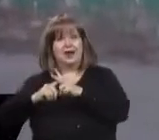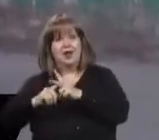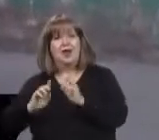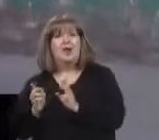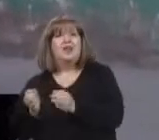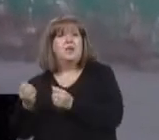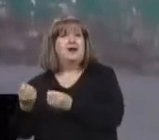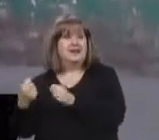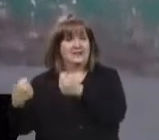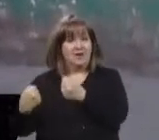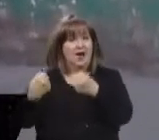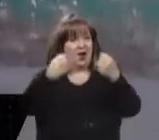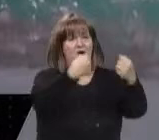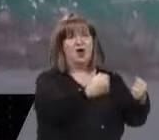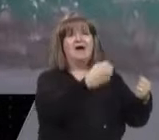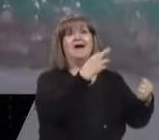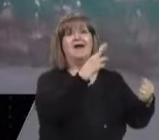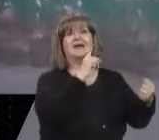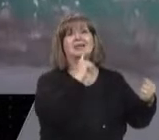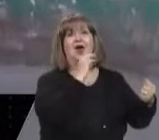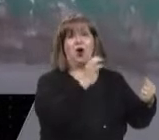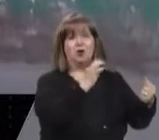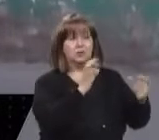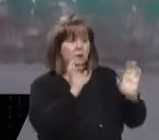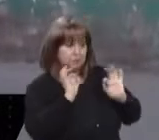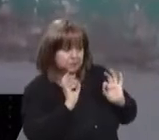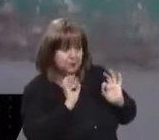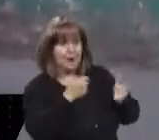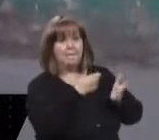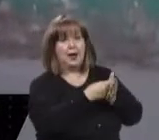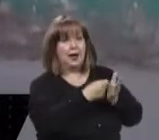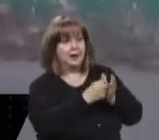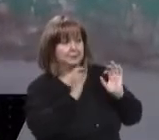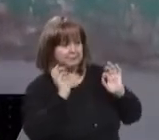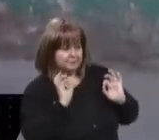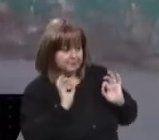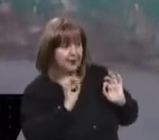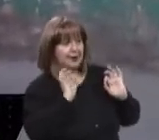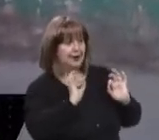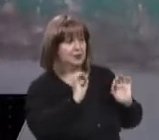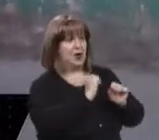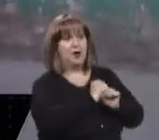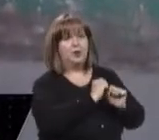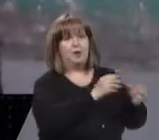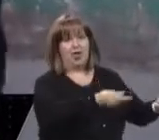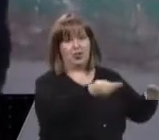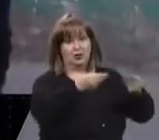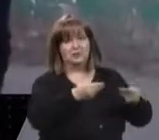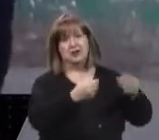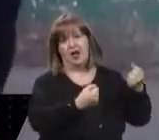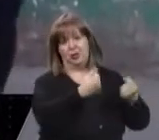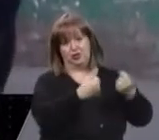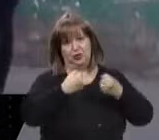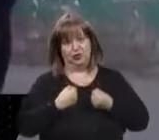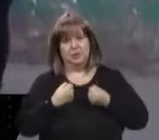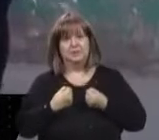y tenerla. Y mientras te vamos a contar lo que está sucediendo aquí en la ciudad, en distintas partes de la ciudad, en este caso en Guaymallén, sobre el carril Godoy